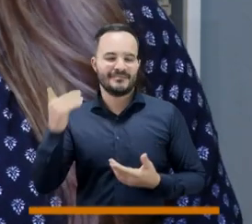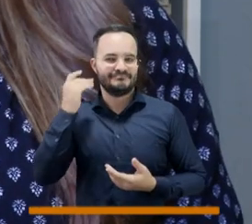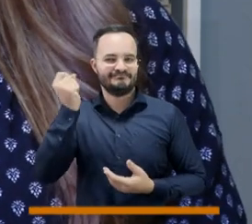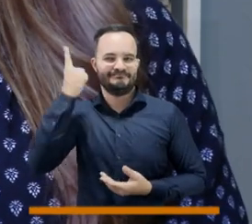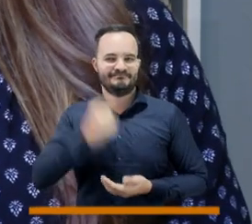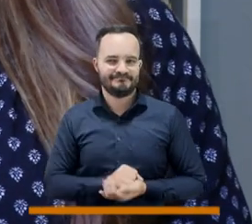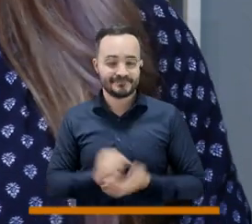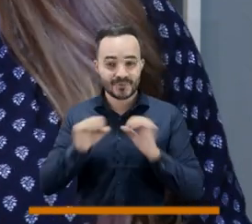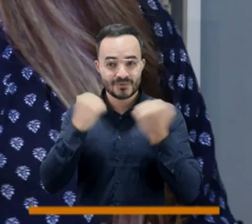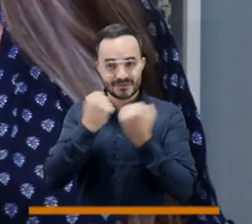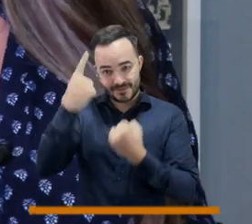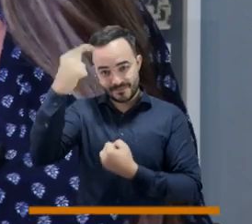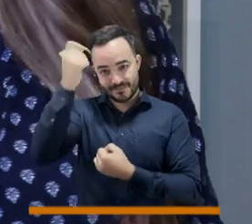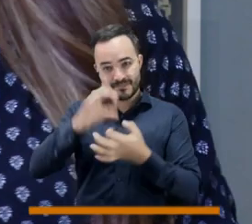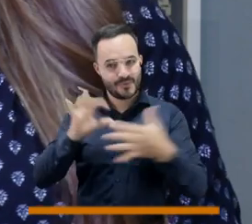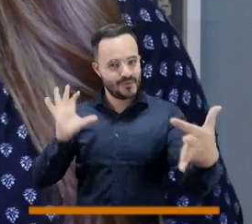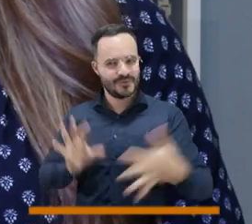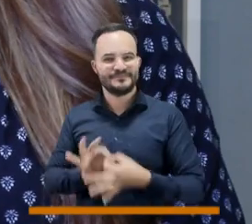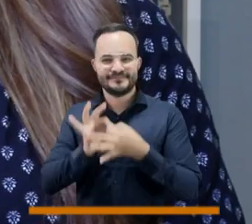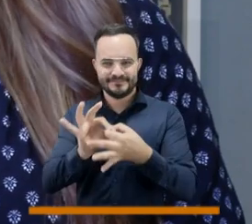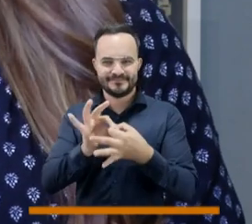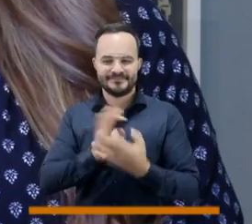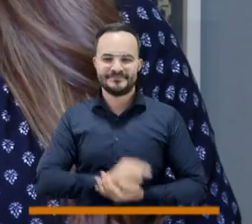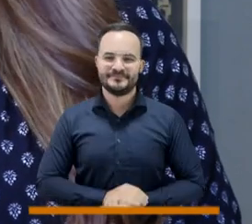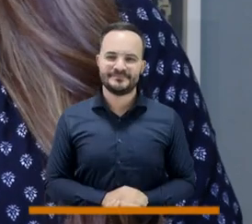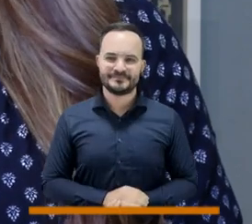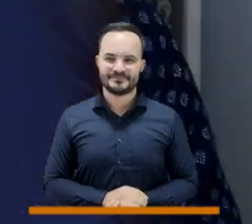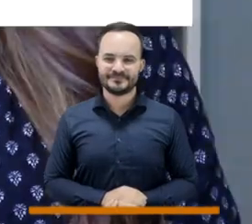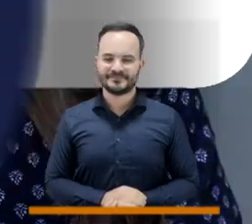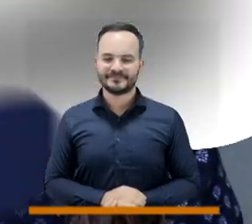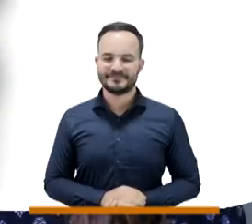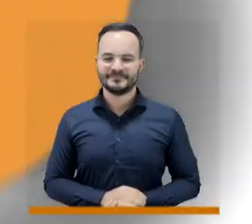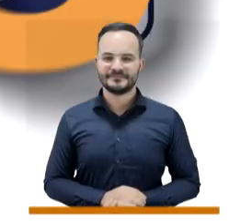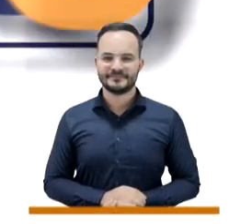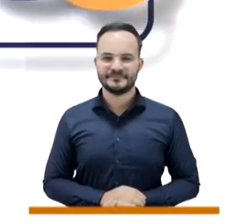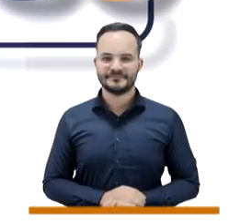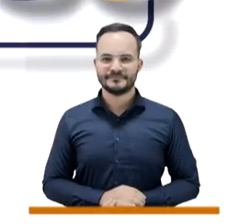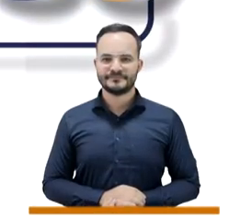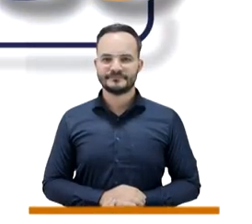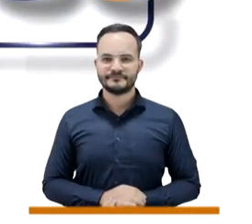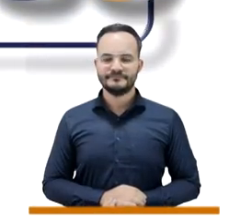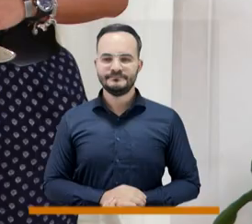los recursos públicos. Porque el Concejo de Medellín somos tú y yo.